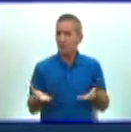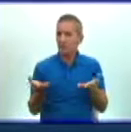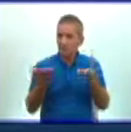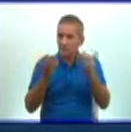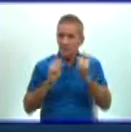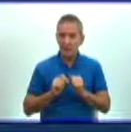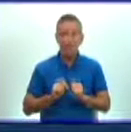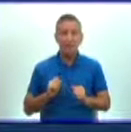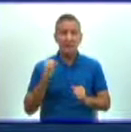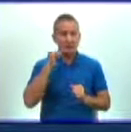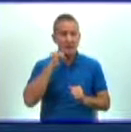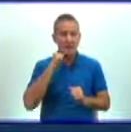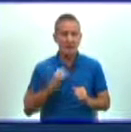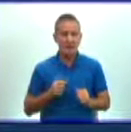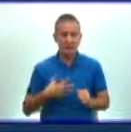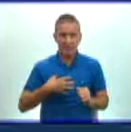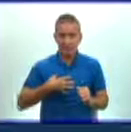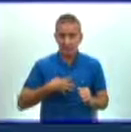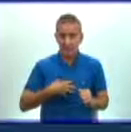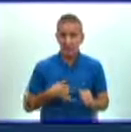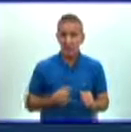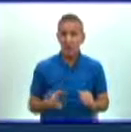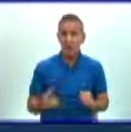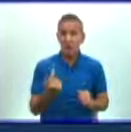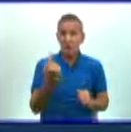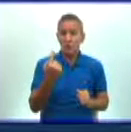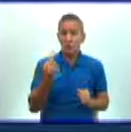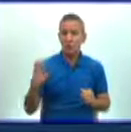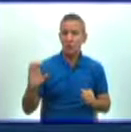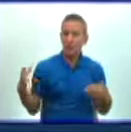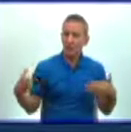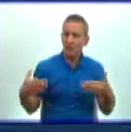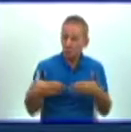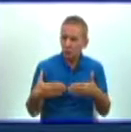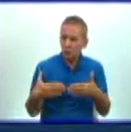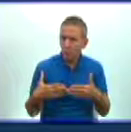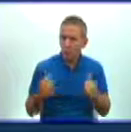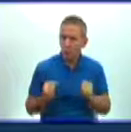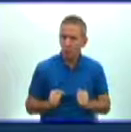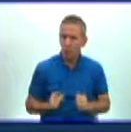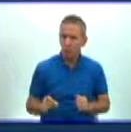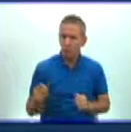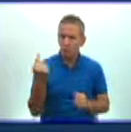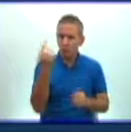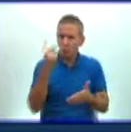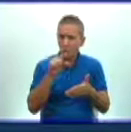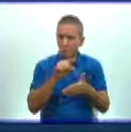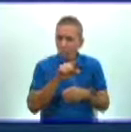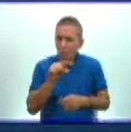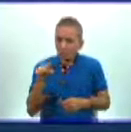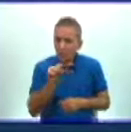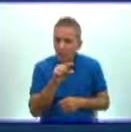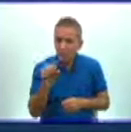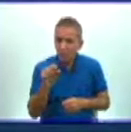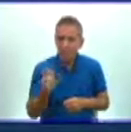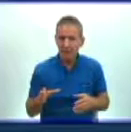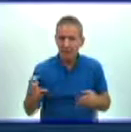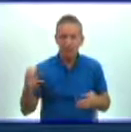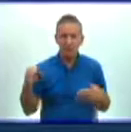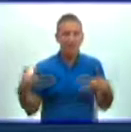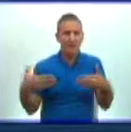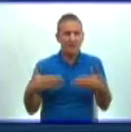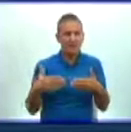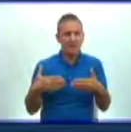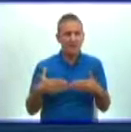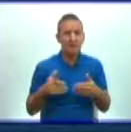Y además que tiene una conclusión, una oración que concluye, una